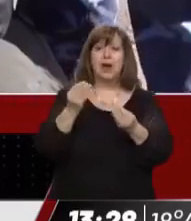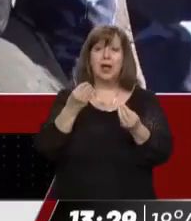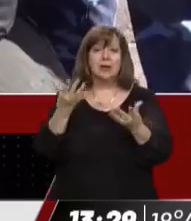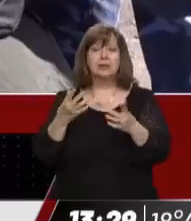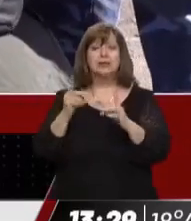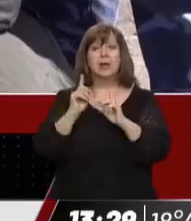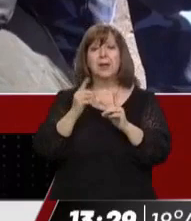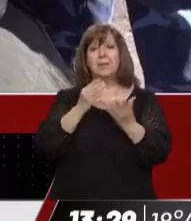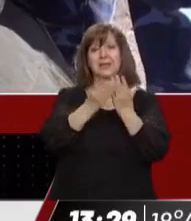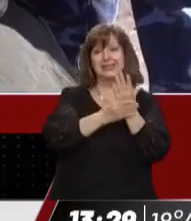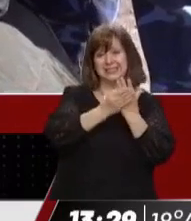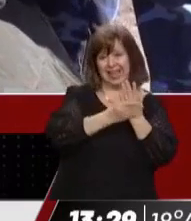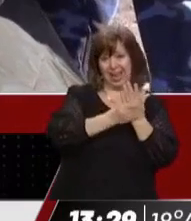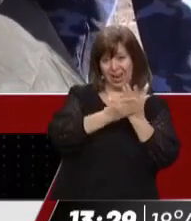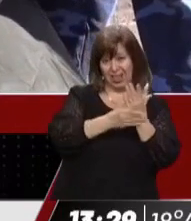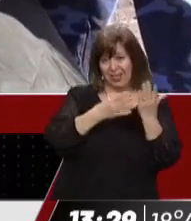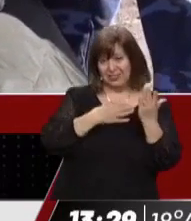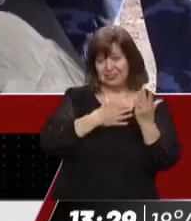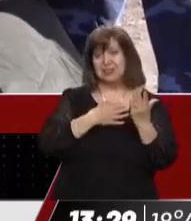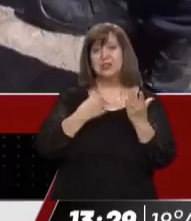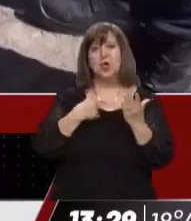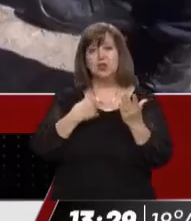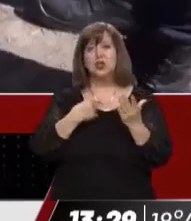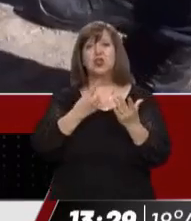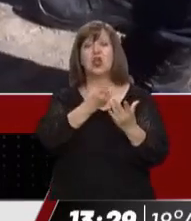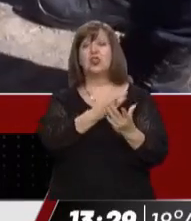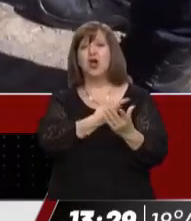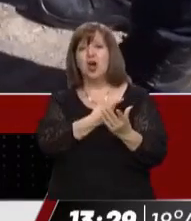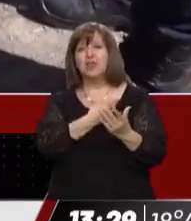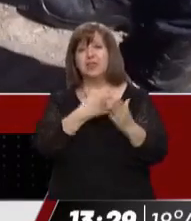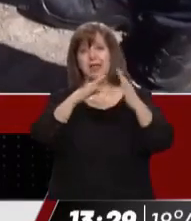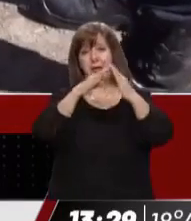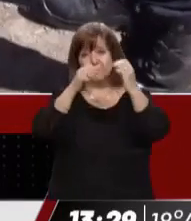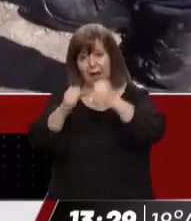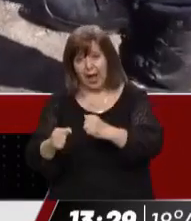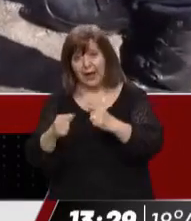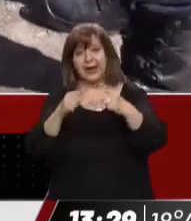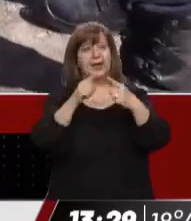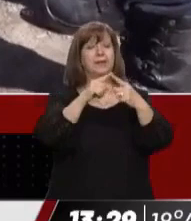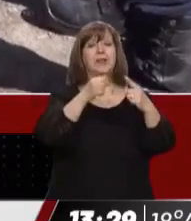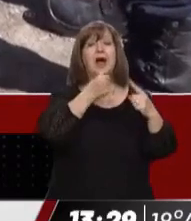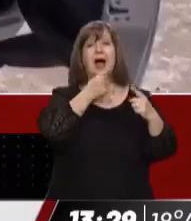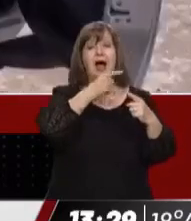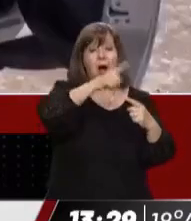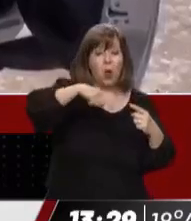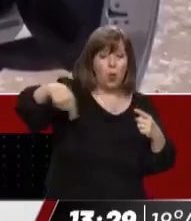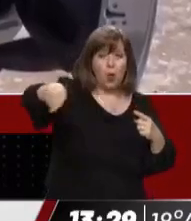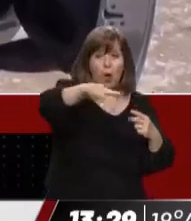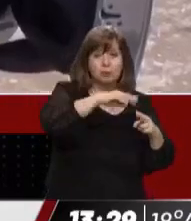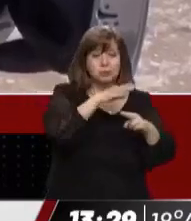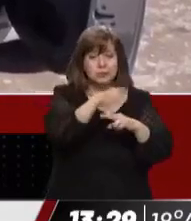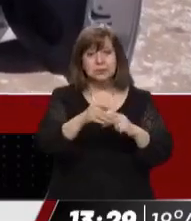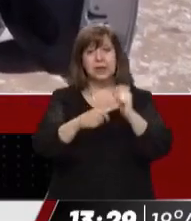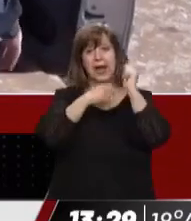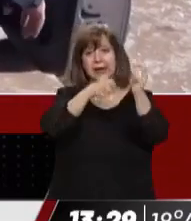interministerial también porque vamos a estar en los espejos de agua en los espacios verdes vamos vamos a tratar de tener toda la